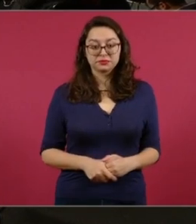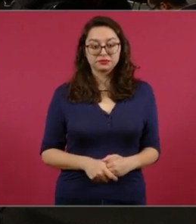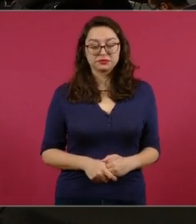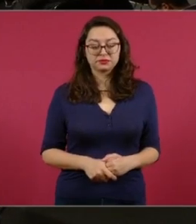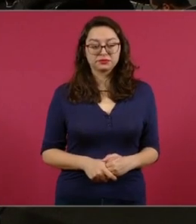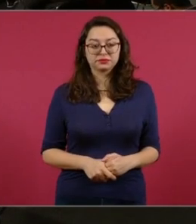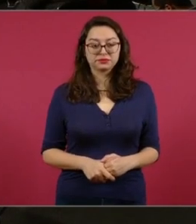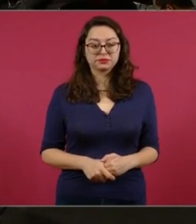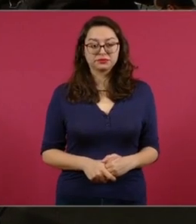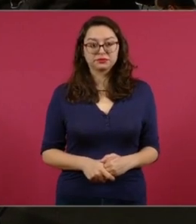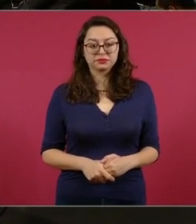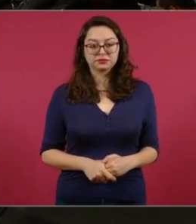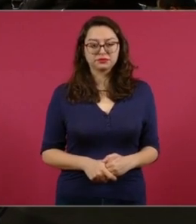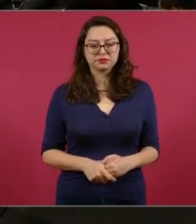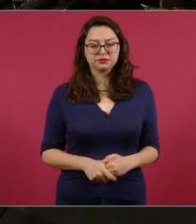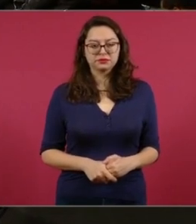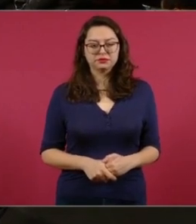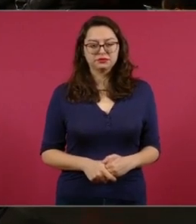El anterior,